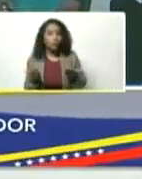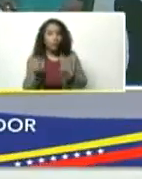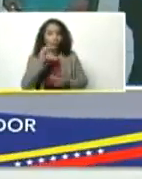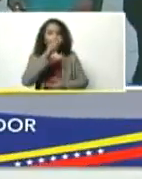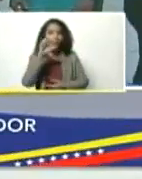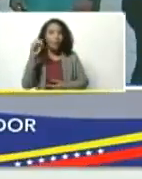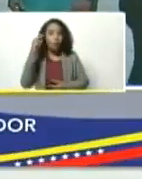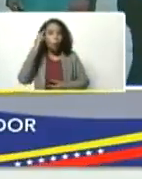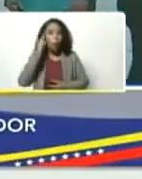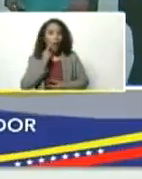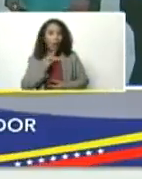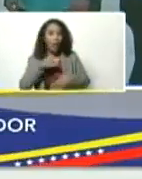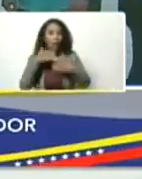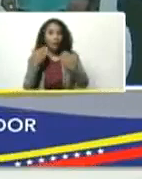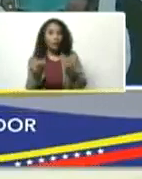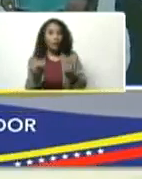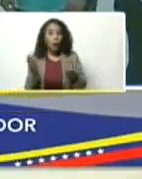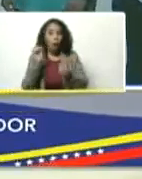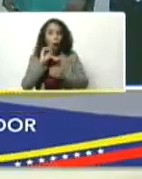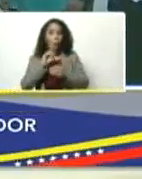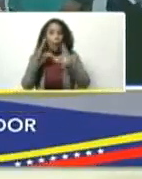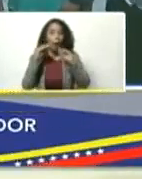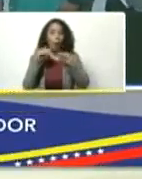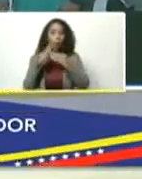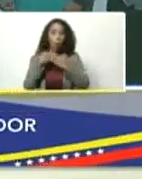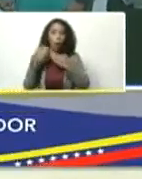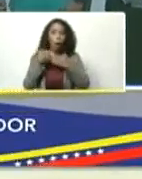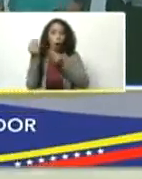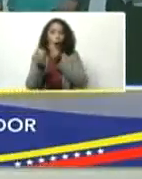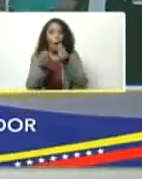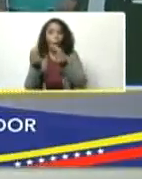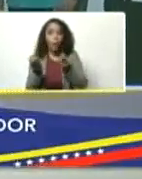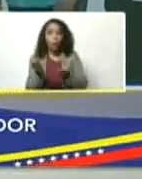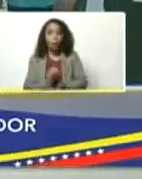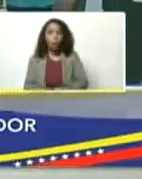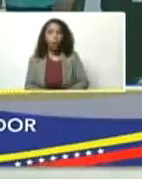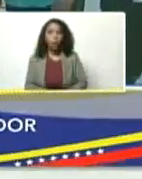300 bolívares. ¿O me estás hablando de dólares?